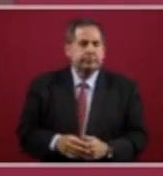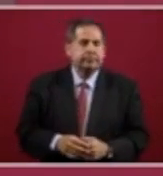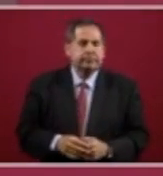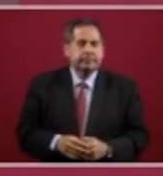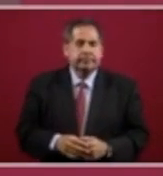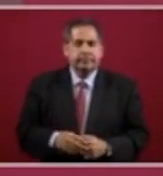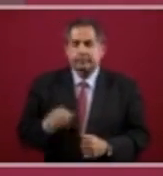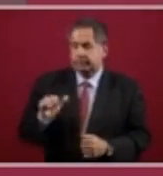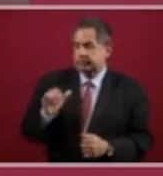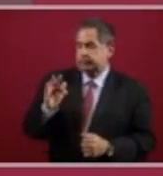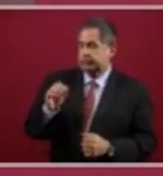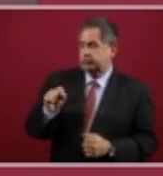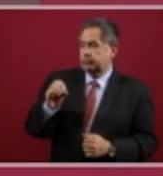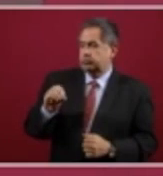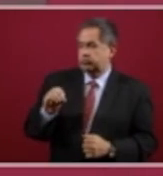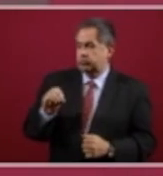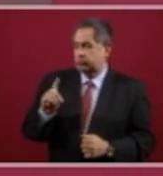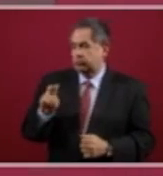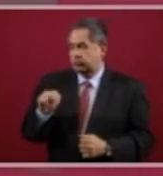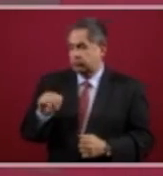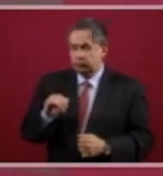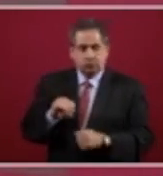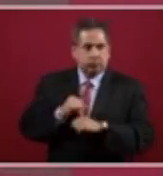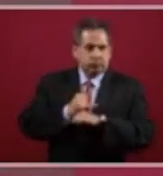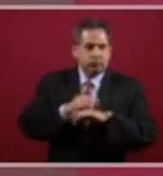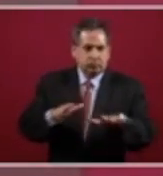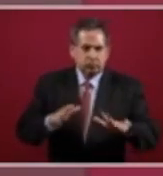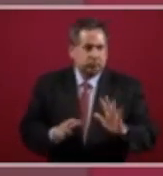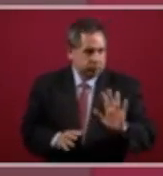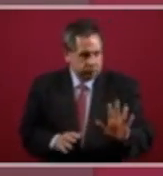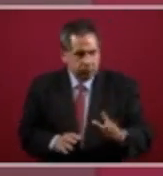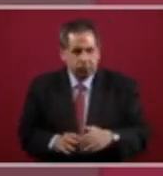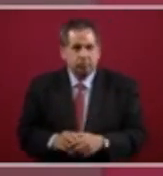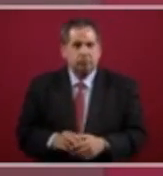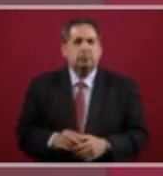que Alfonso Durazo iba a informar, pero se